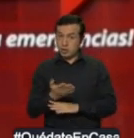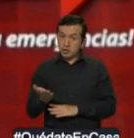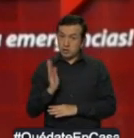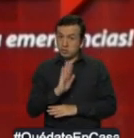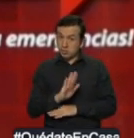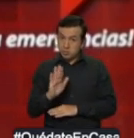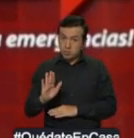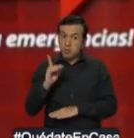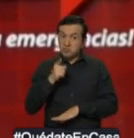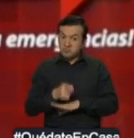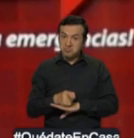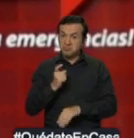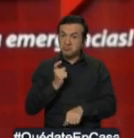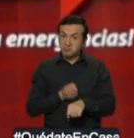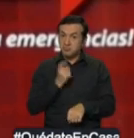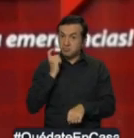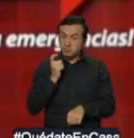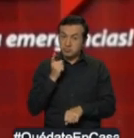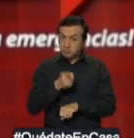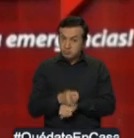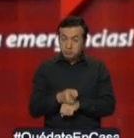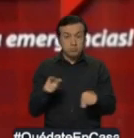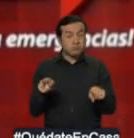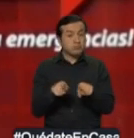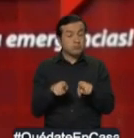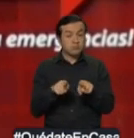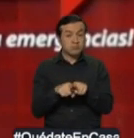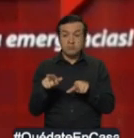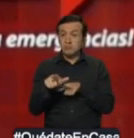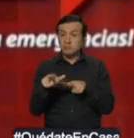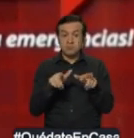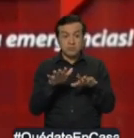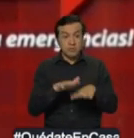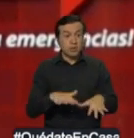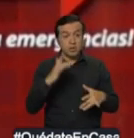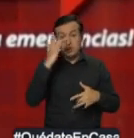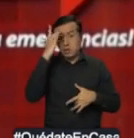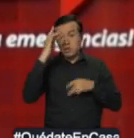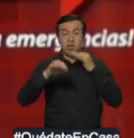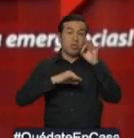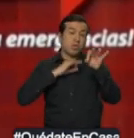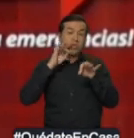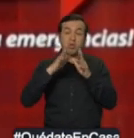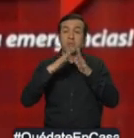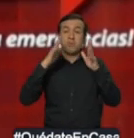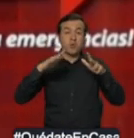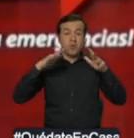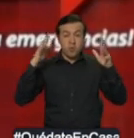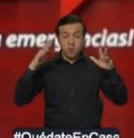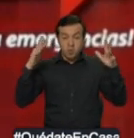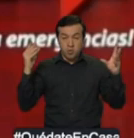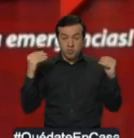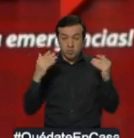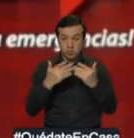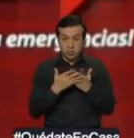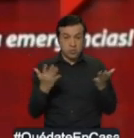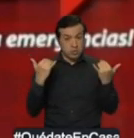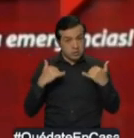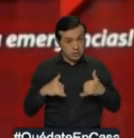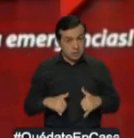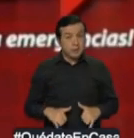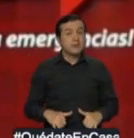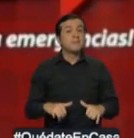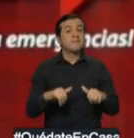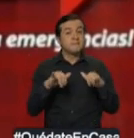más de la misma forma en los lugares en donde los contagios están subiendo en donde los contagios se mantienen